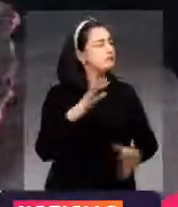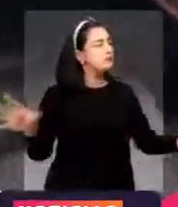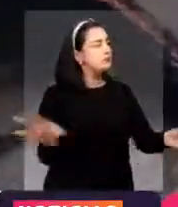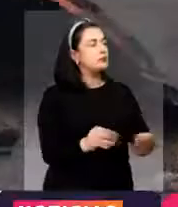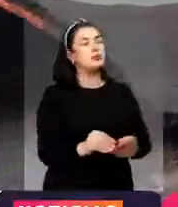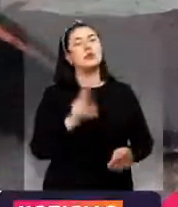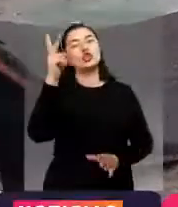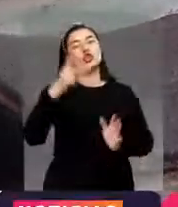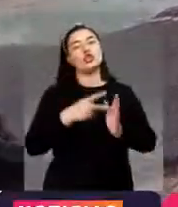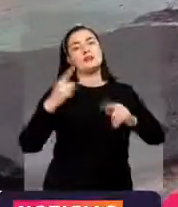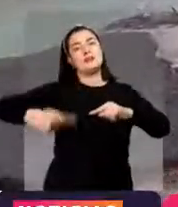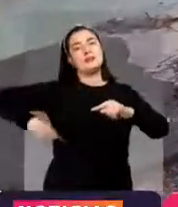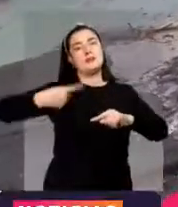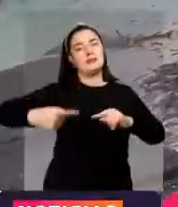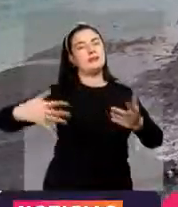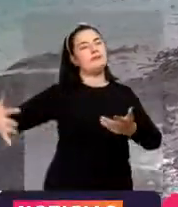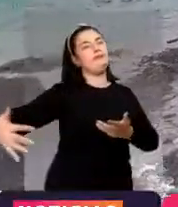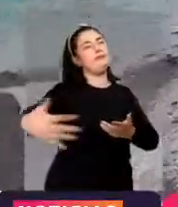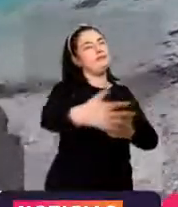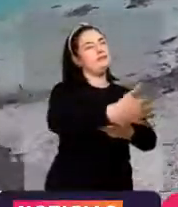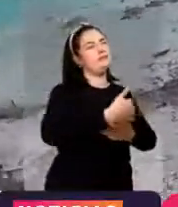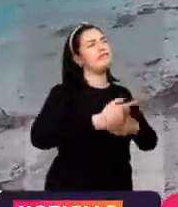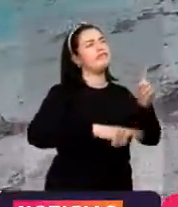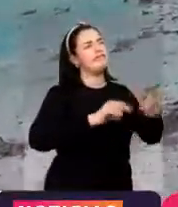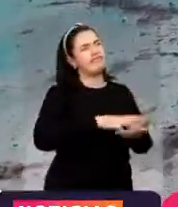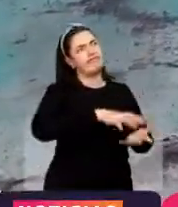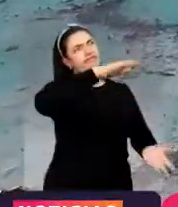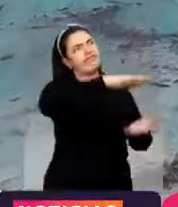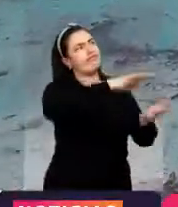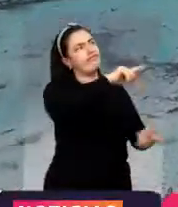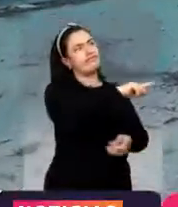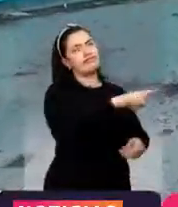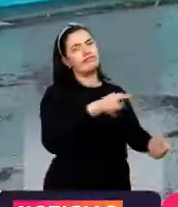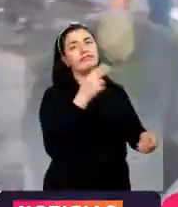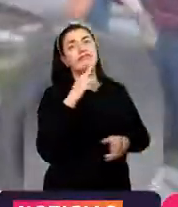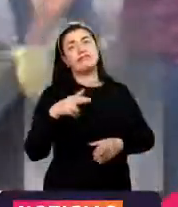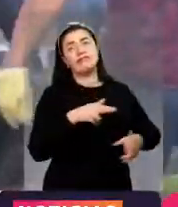llantas en espacios que más acumulan estos materiales, como el Canal de la